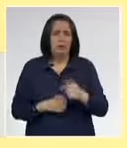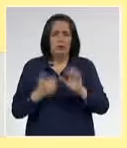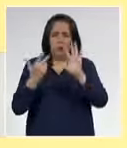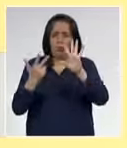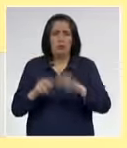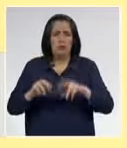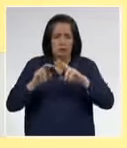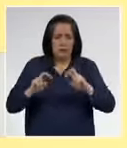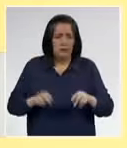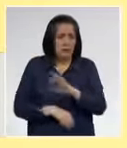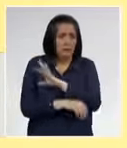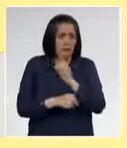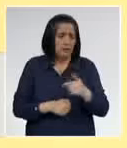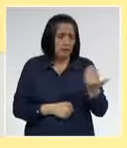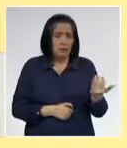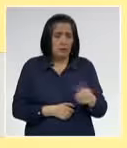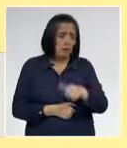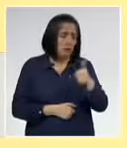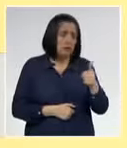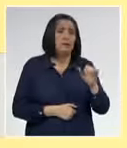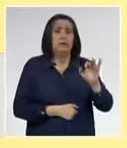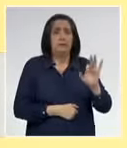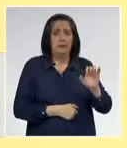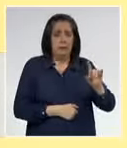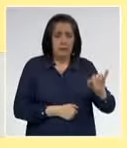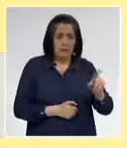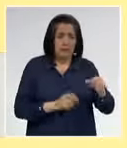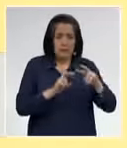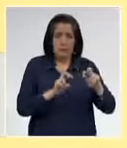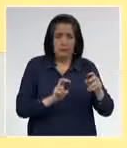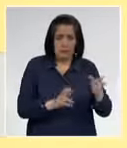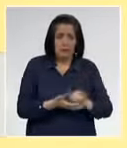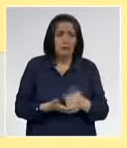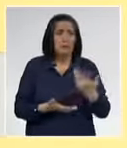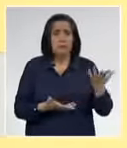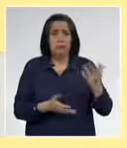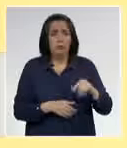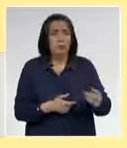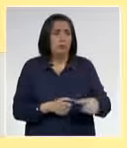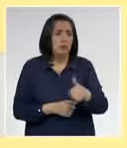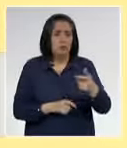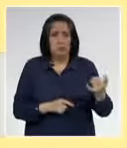Fiscalía, además de la que el fiscal Domingo Pérez está investigando en este caso específico por tráfico de influencia y otros delitos